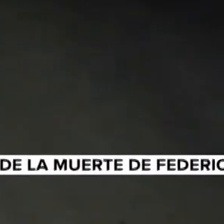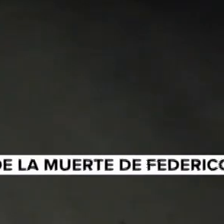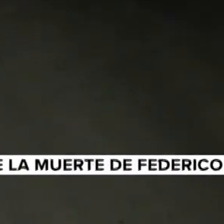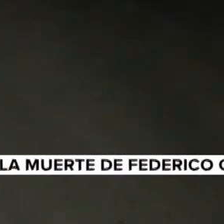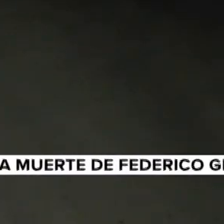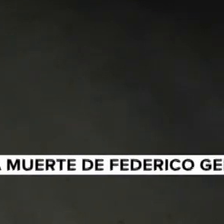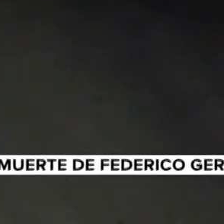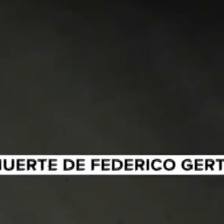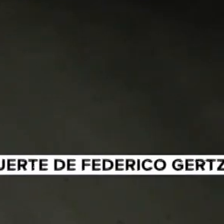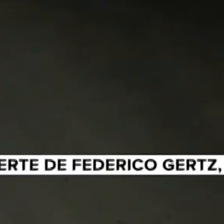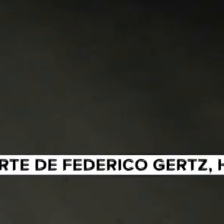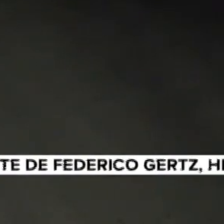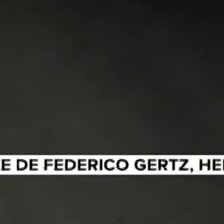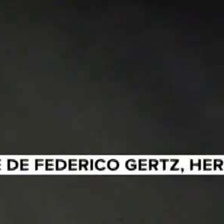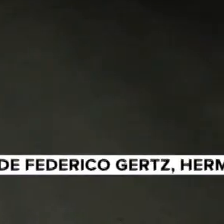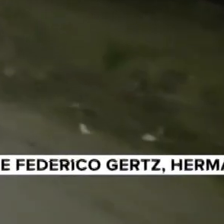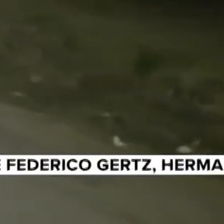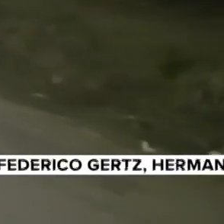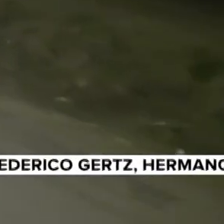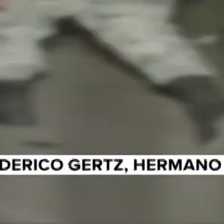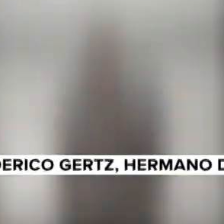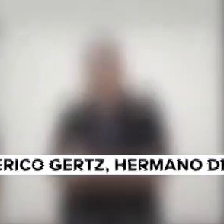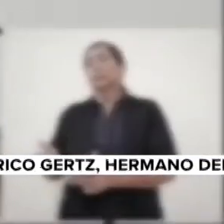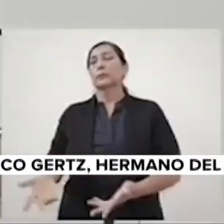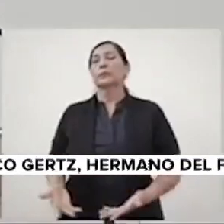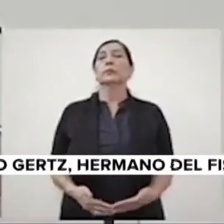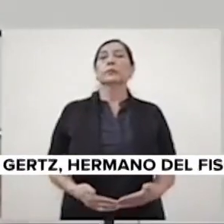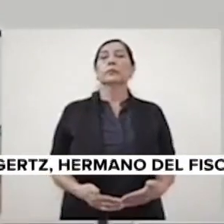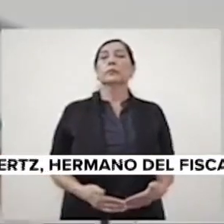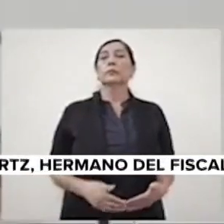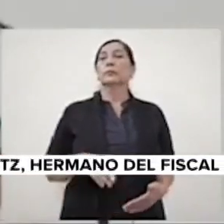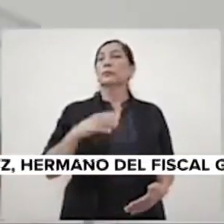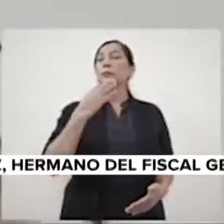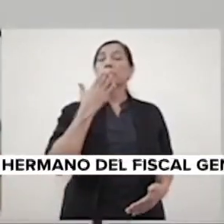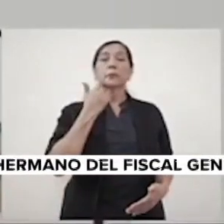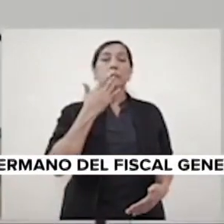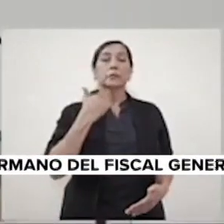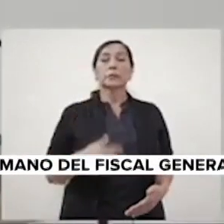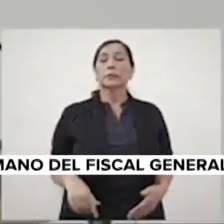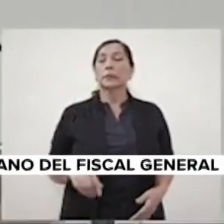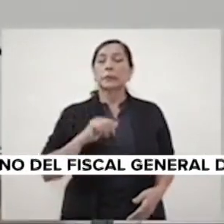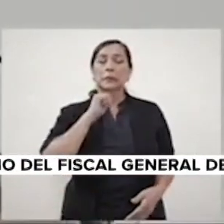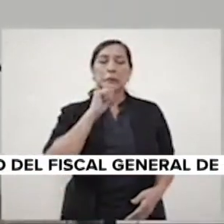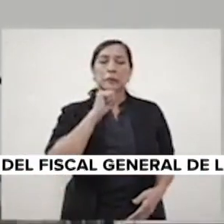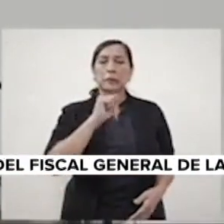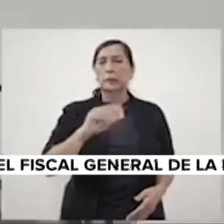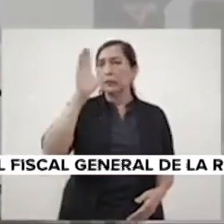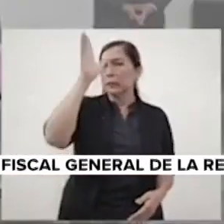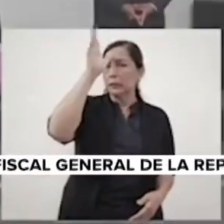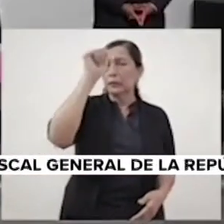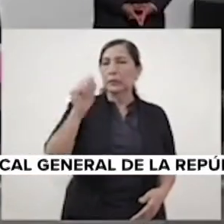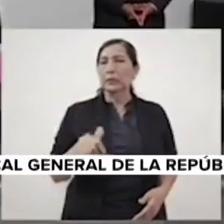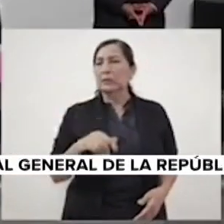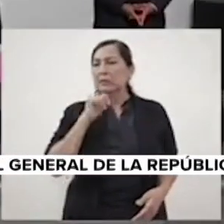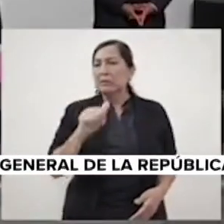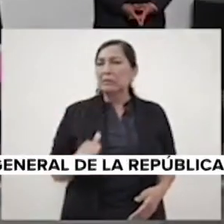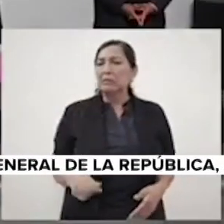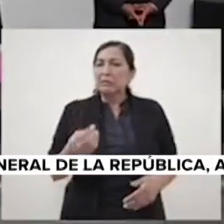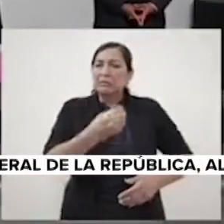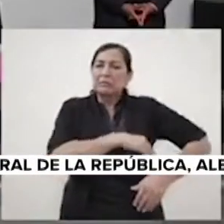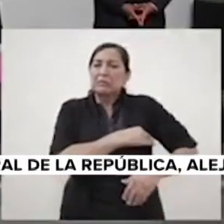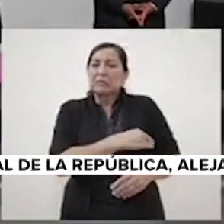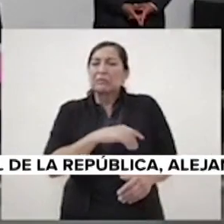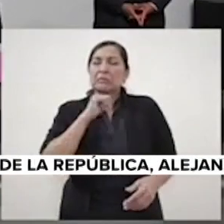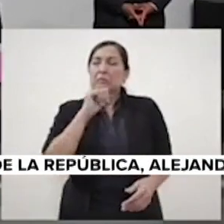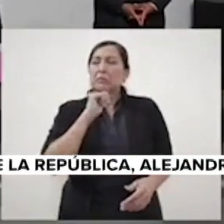ninguna organización criminal. No hay ningún acuerdo oscuro ni debajo de la